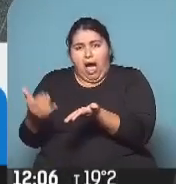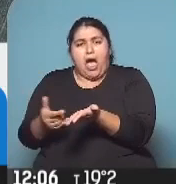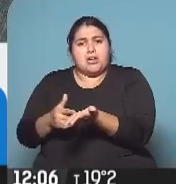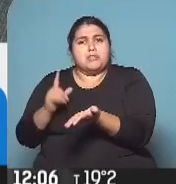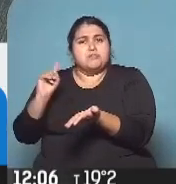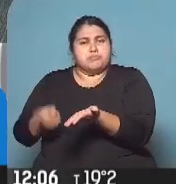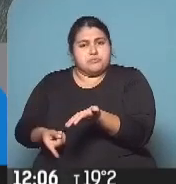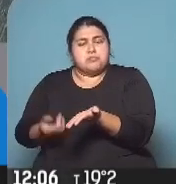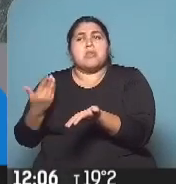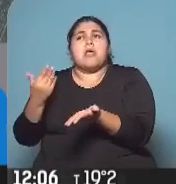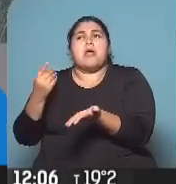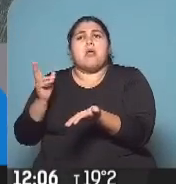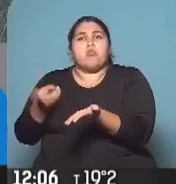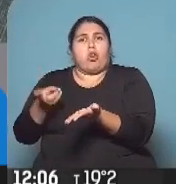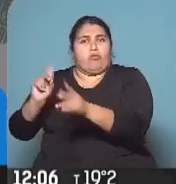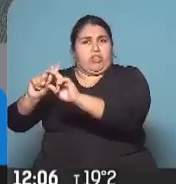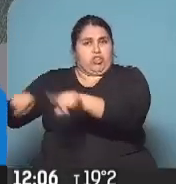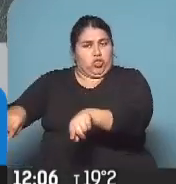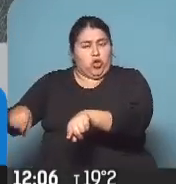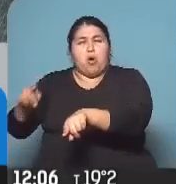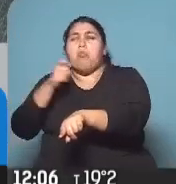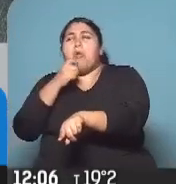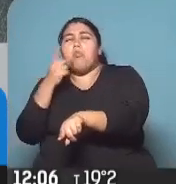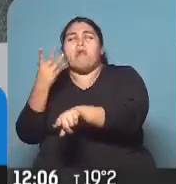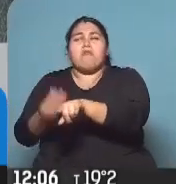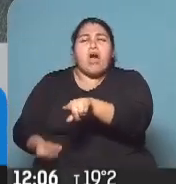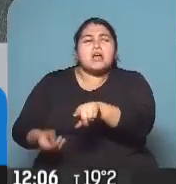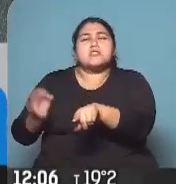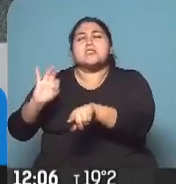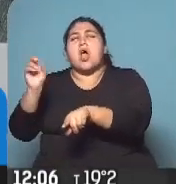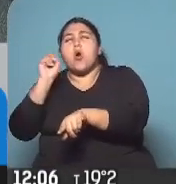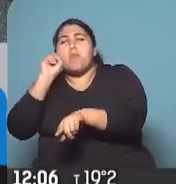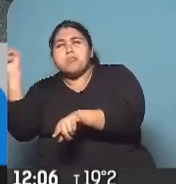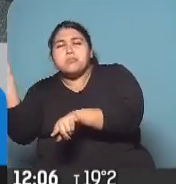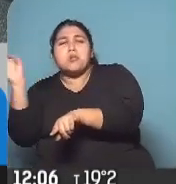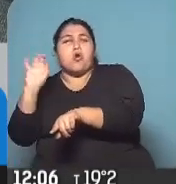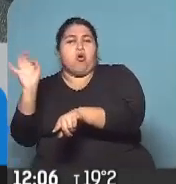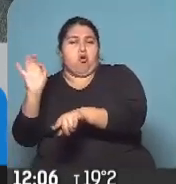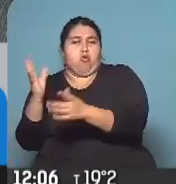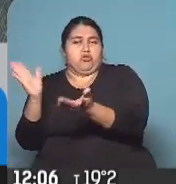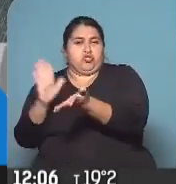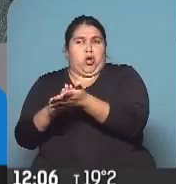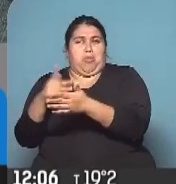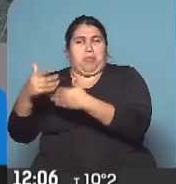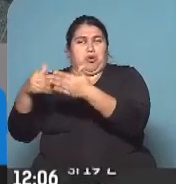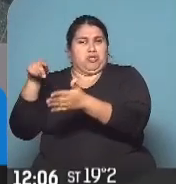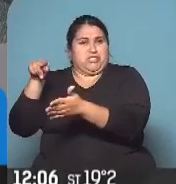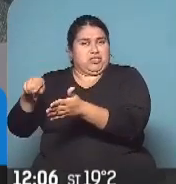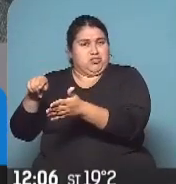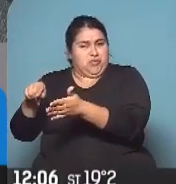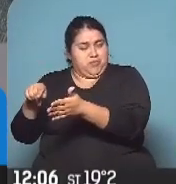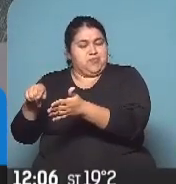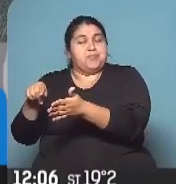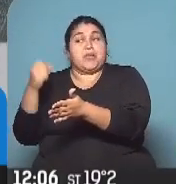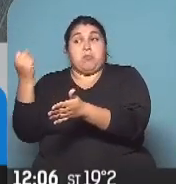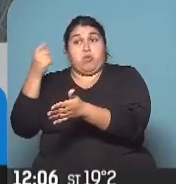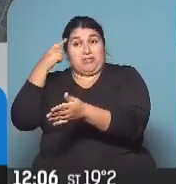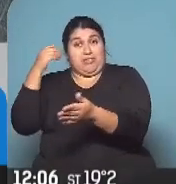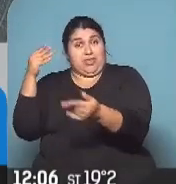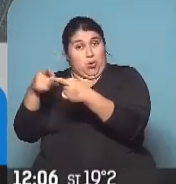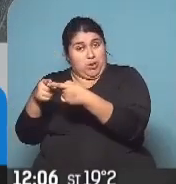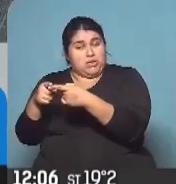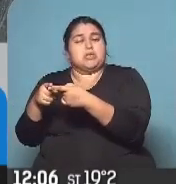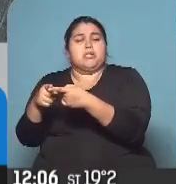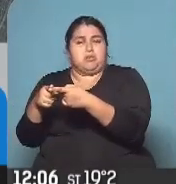ser anulada porque hubo fallas o hubo violación de la garantía del debido proceso. Quizás este objetivo, que fue loable,